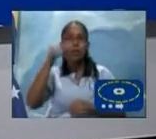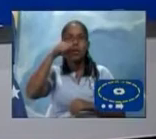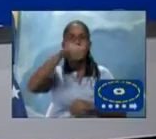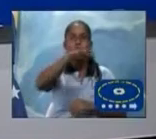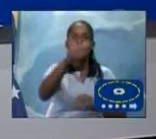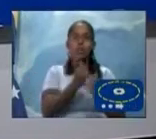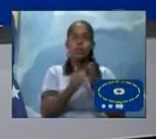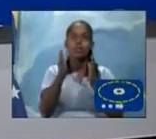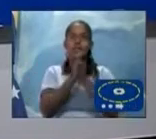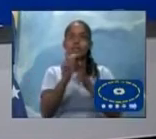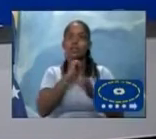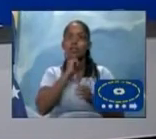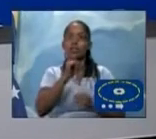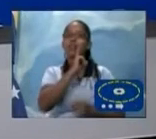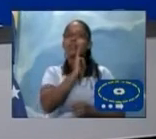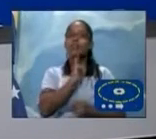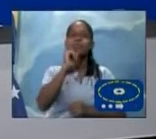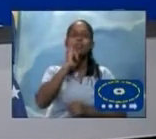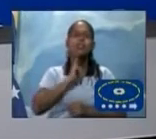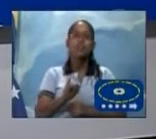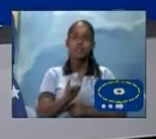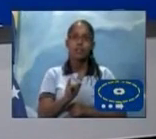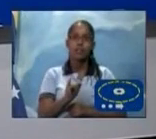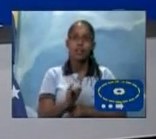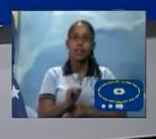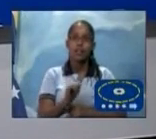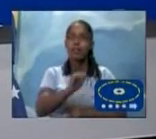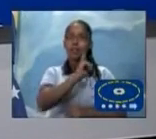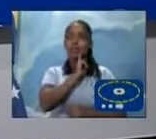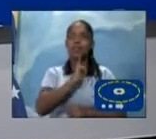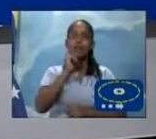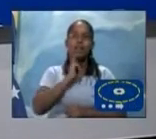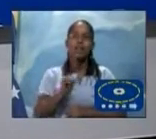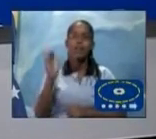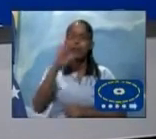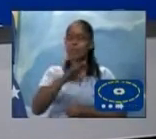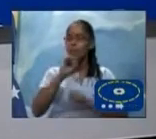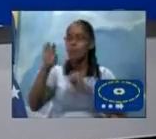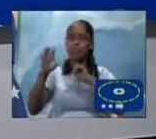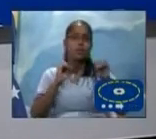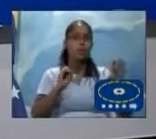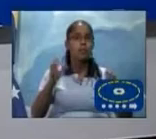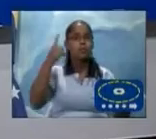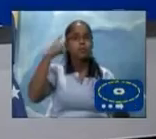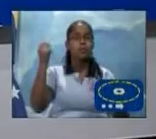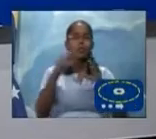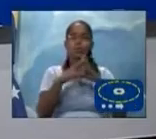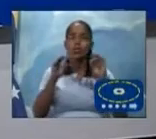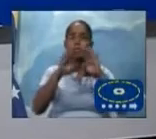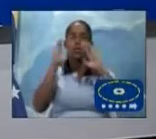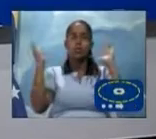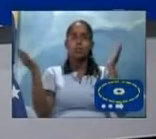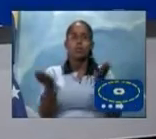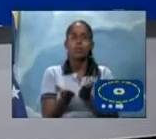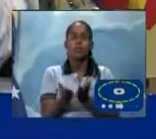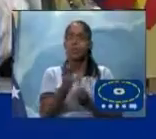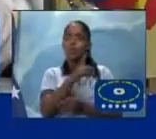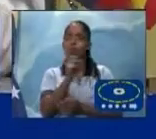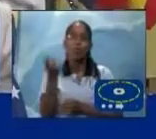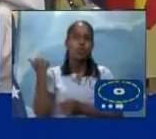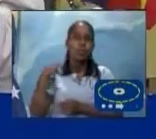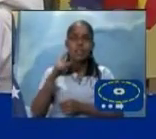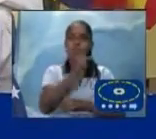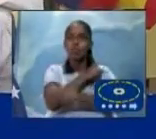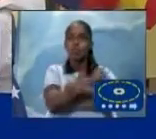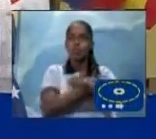es Israel. Y Israel estaba disperso por el mundo. No tenían un